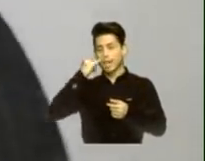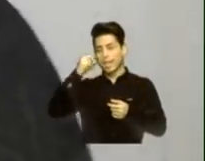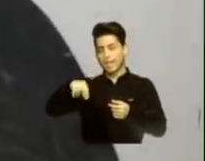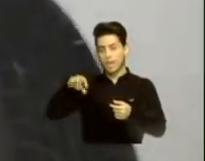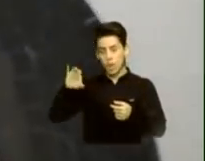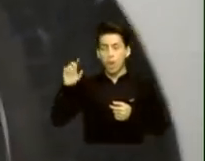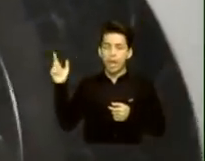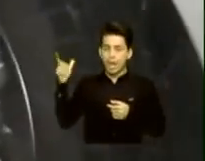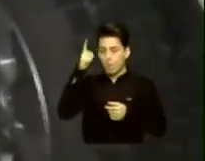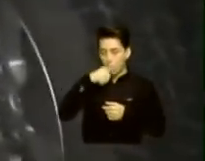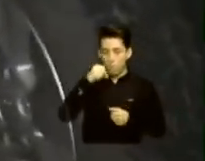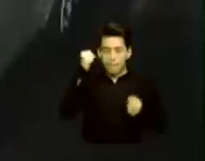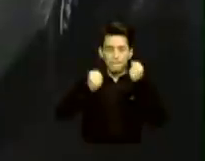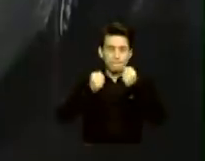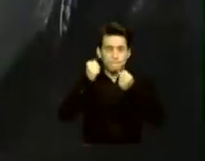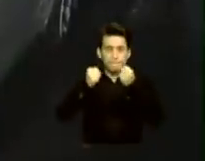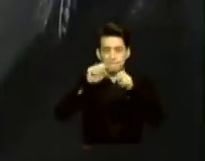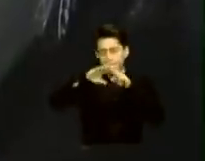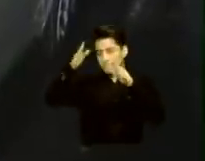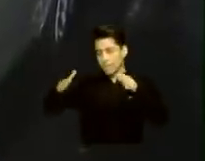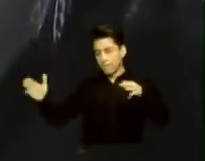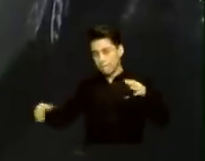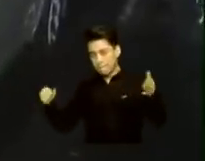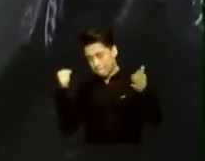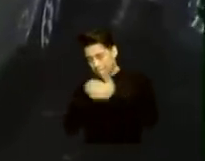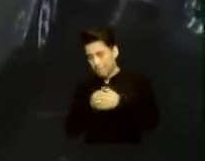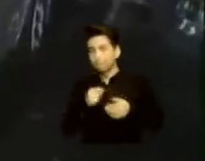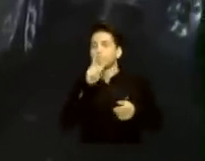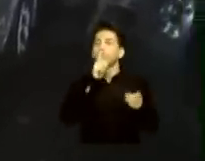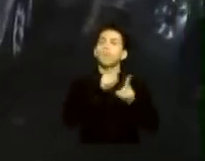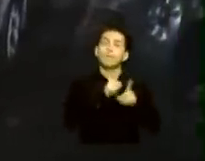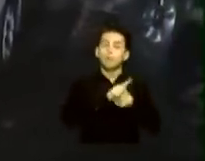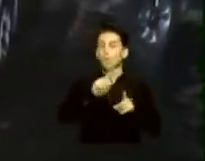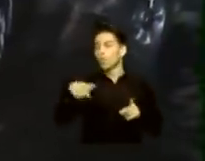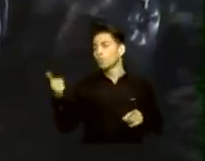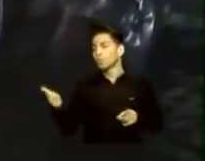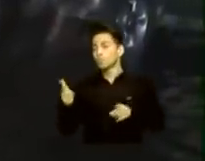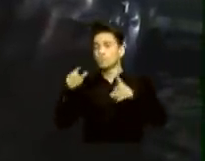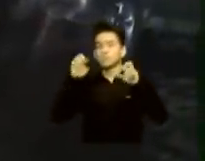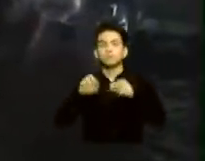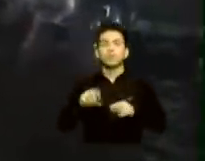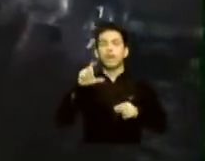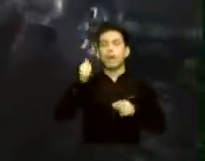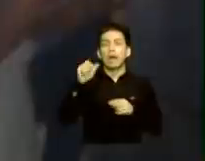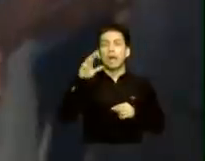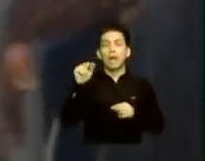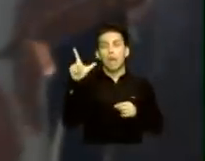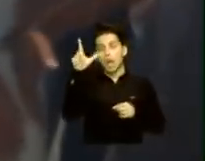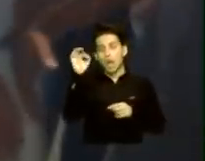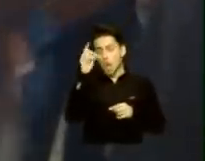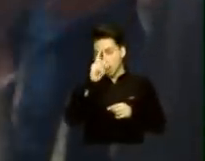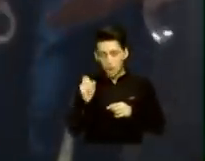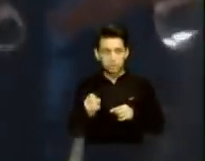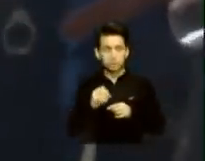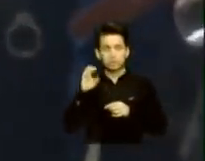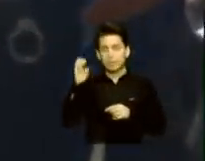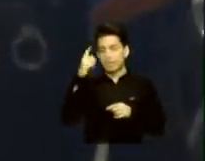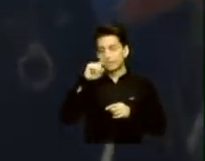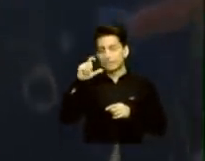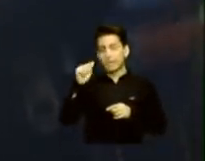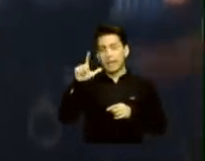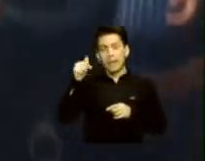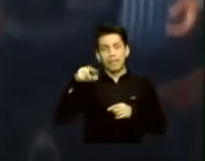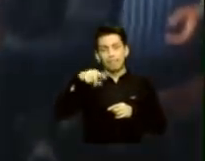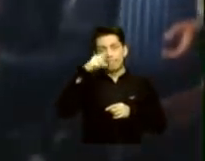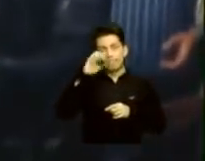blanco. Asimismo, al señor Carlos Escalante Oaxaca, de 55 años de edad, piloto del vehículo tipo sedán color